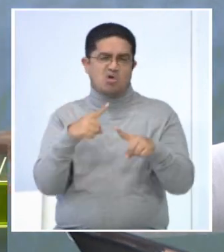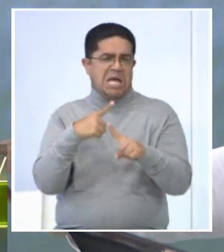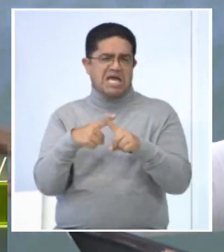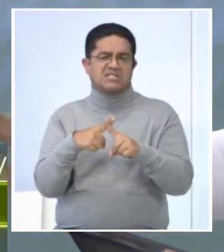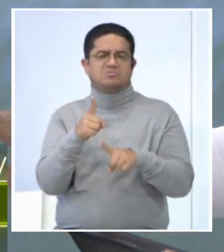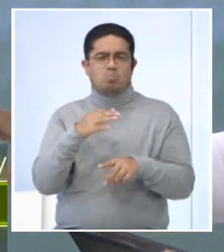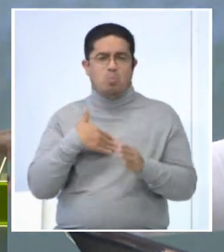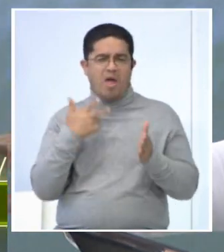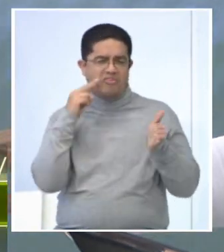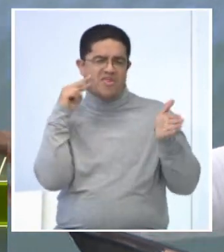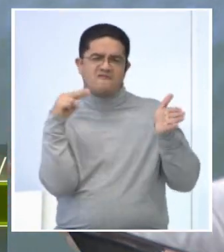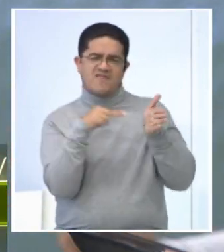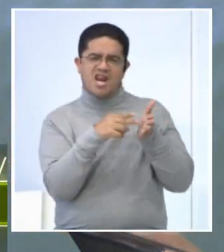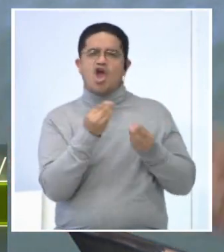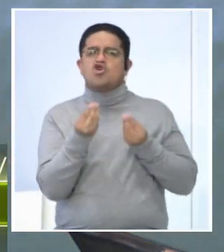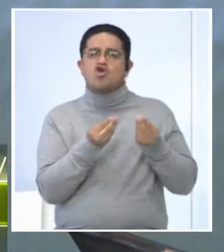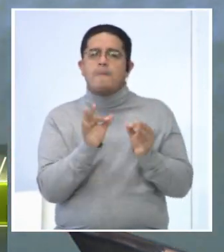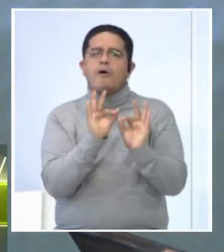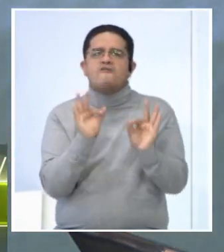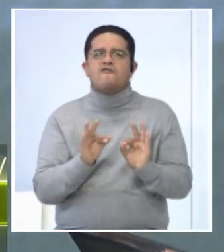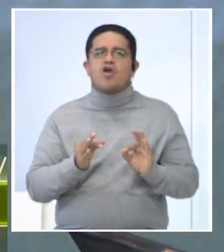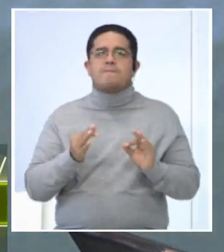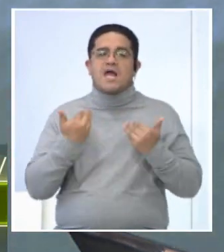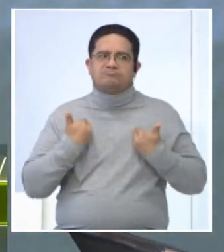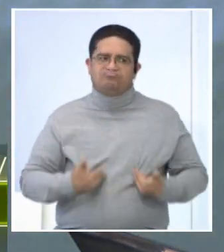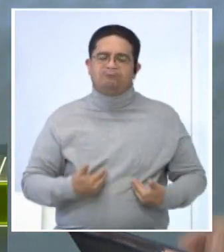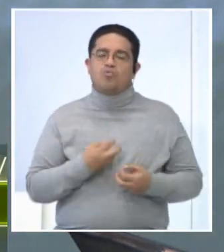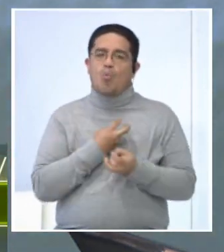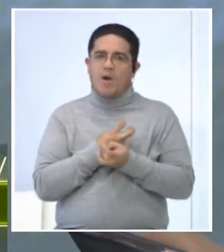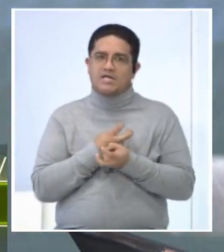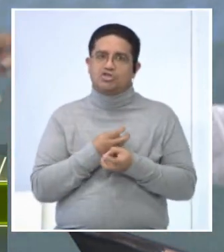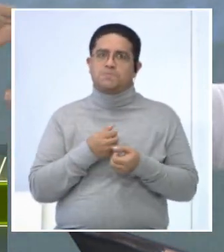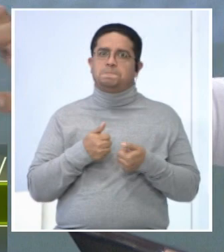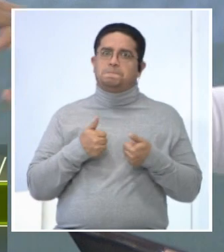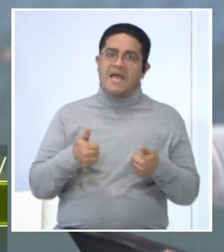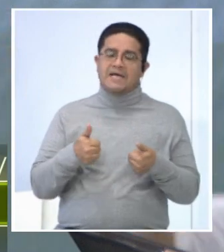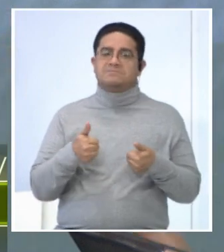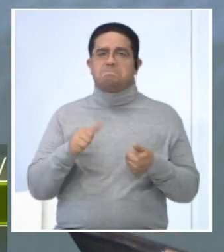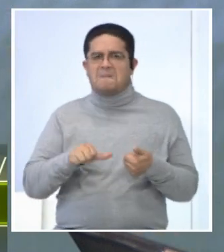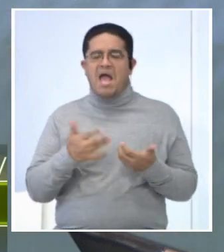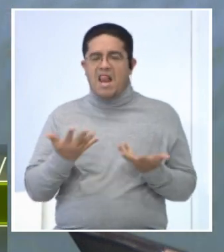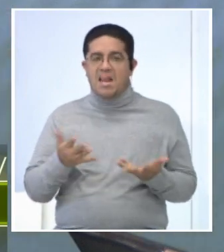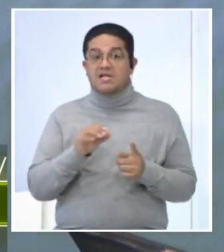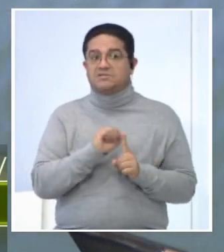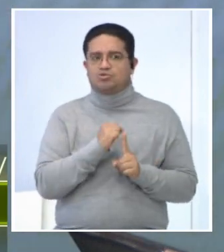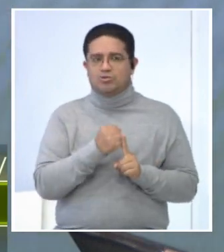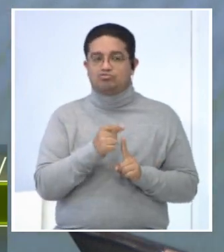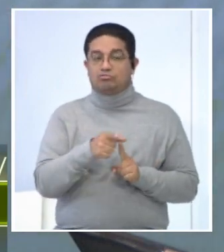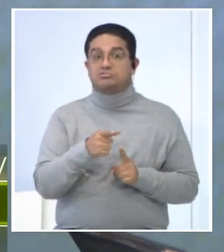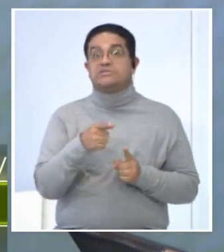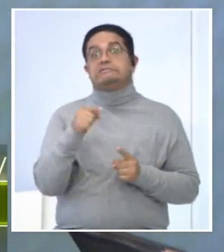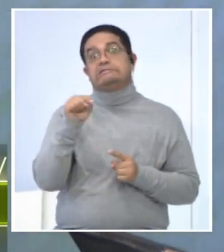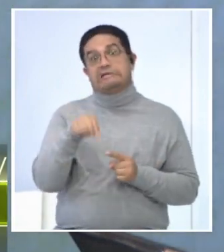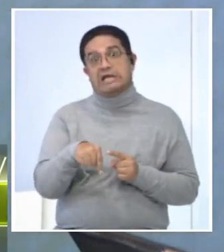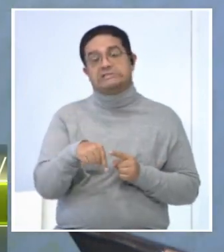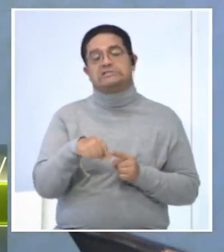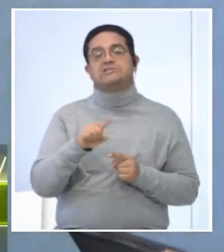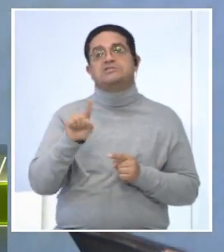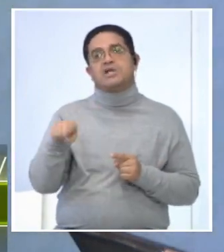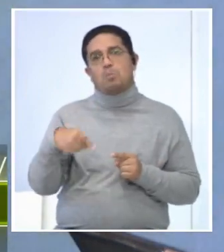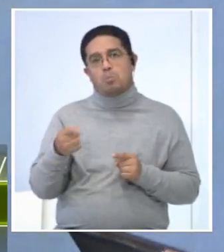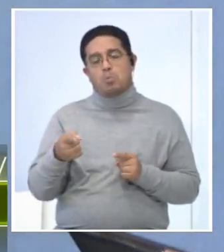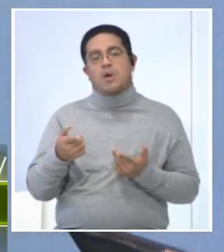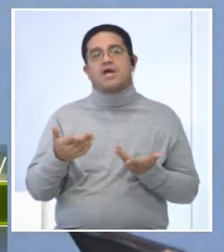podemos ver el stot óseo, el estado del hueso, en qué situación se encuentra. Y de allí, bueno, podemos ampliar